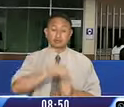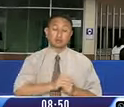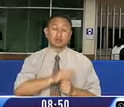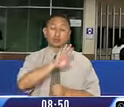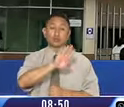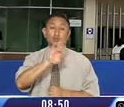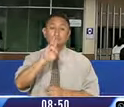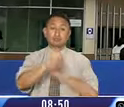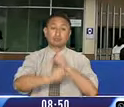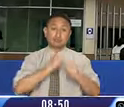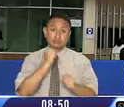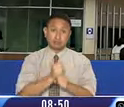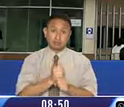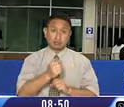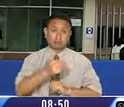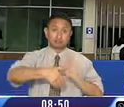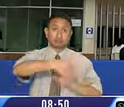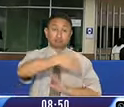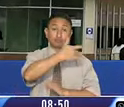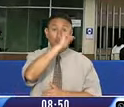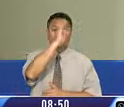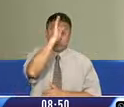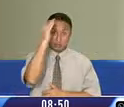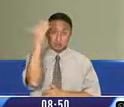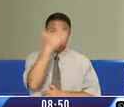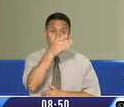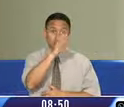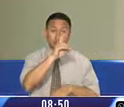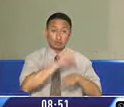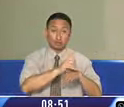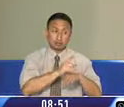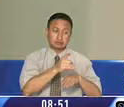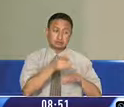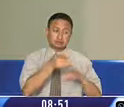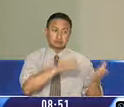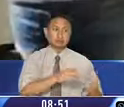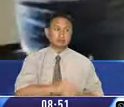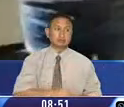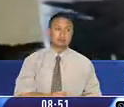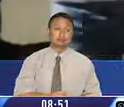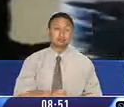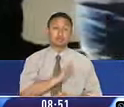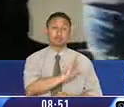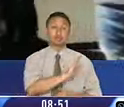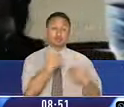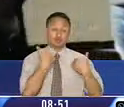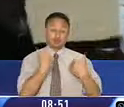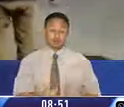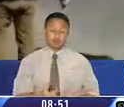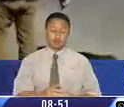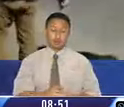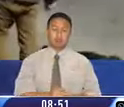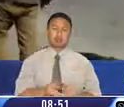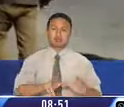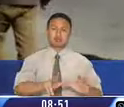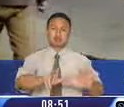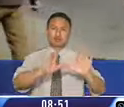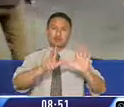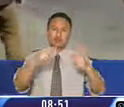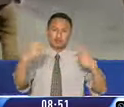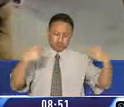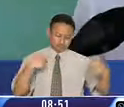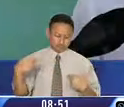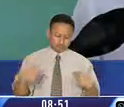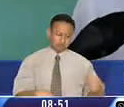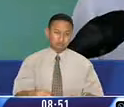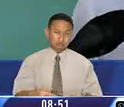ecuatoriana, fue trasladado hasta el hospital, donde los galenos confirmaron su deceso. En el cuerpo de la víctima se identificó 8 indicios